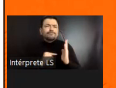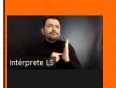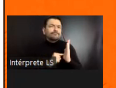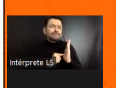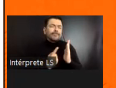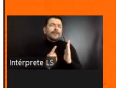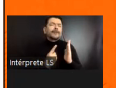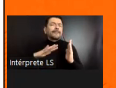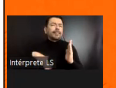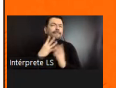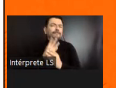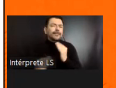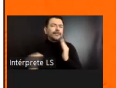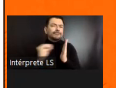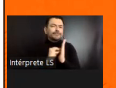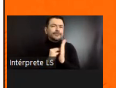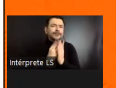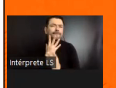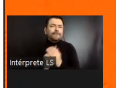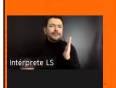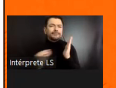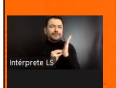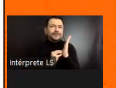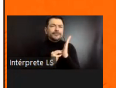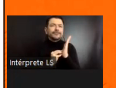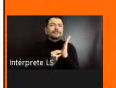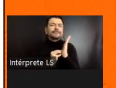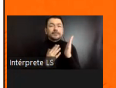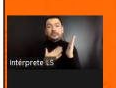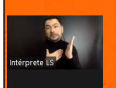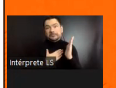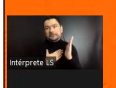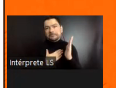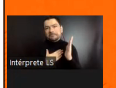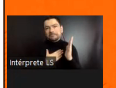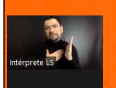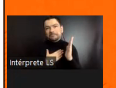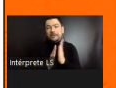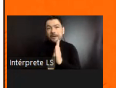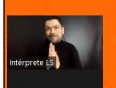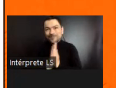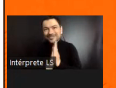al que debió haber sido. Nuevamente, mi carrera ha estado